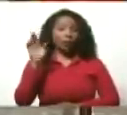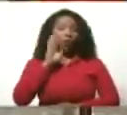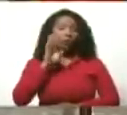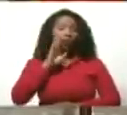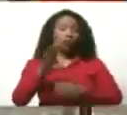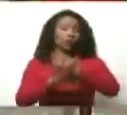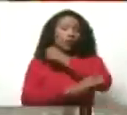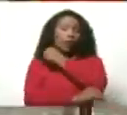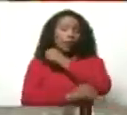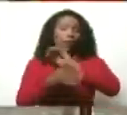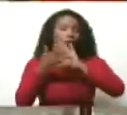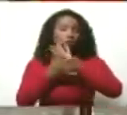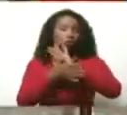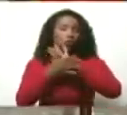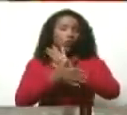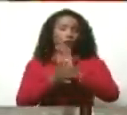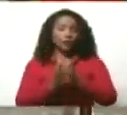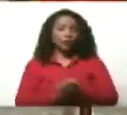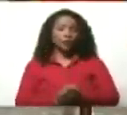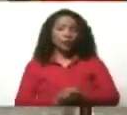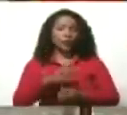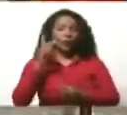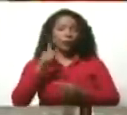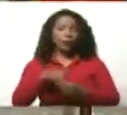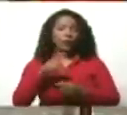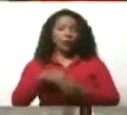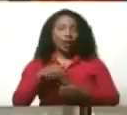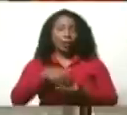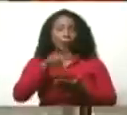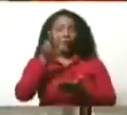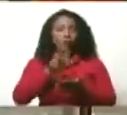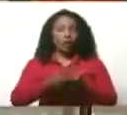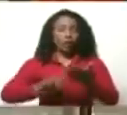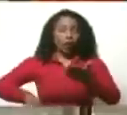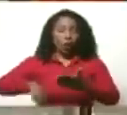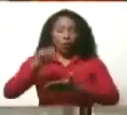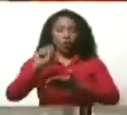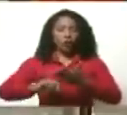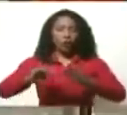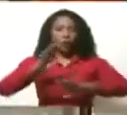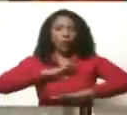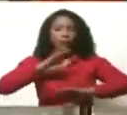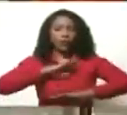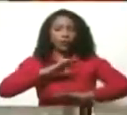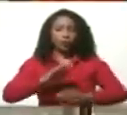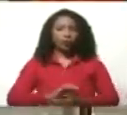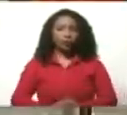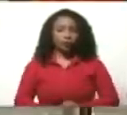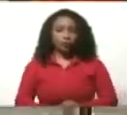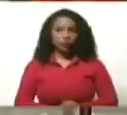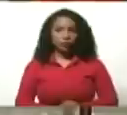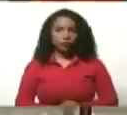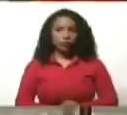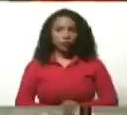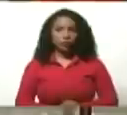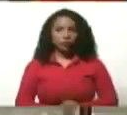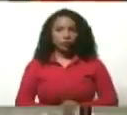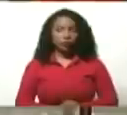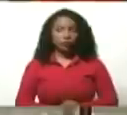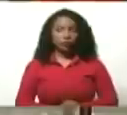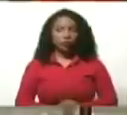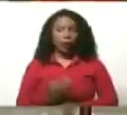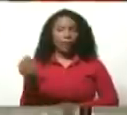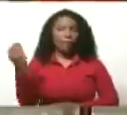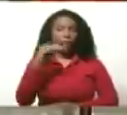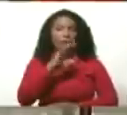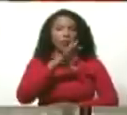fondos de PDVSA con la aprobación de contratos de bienes y servicios por más de